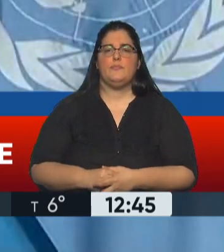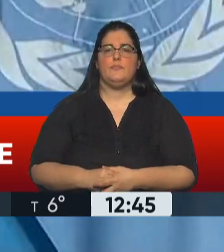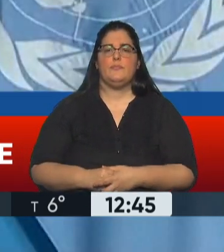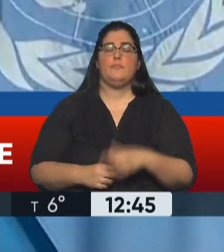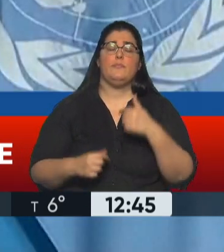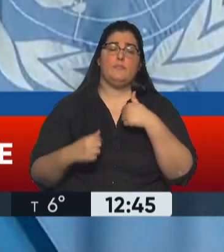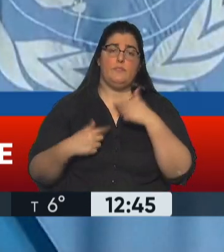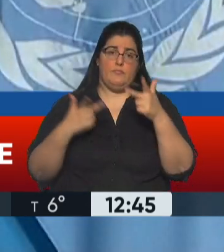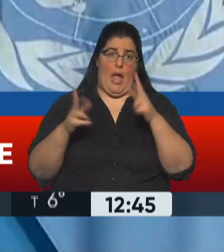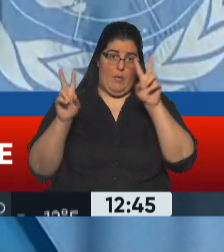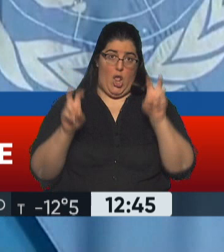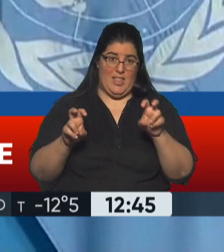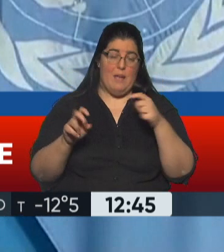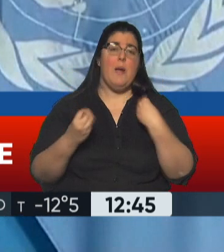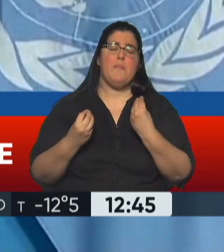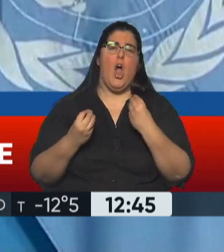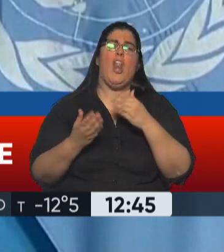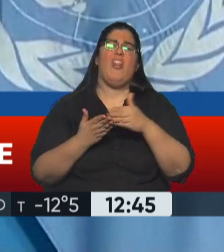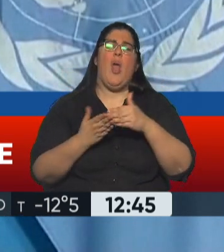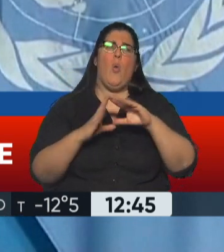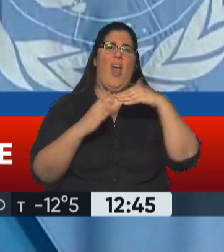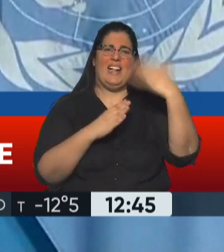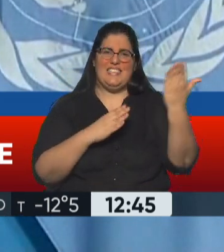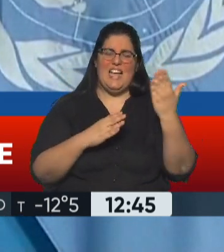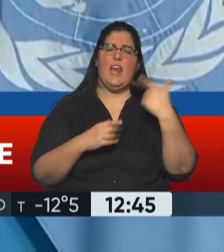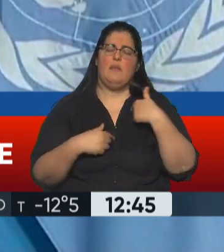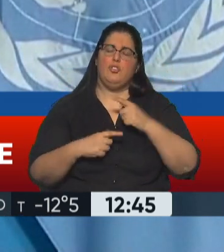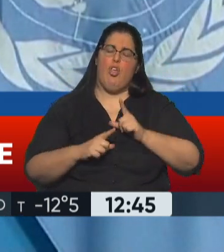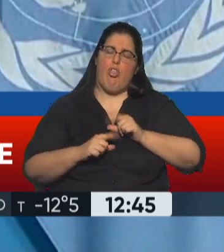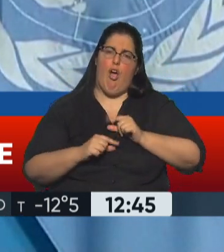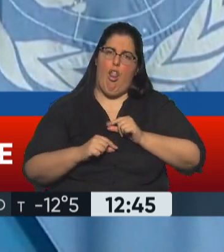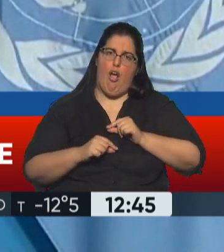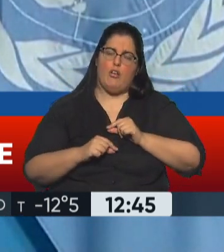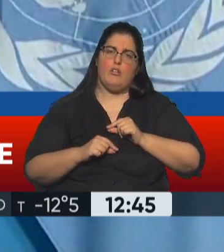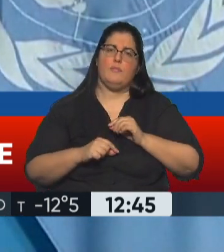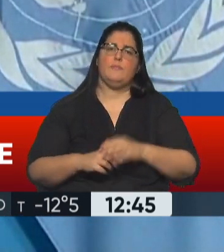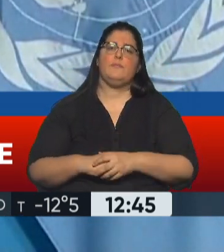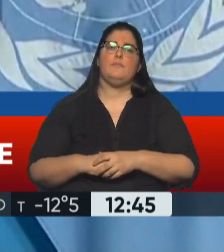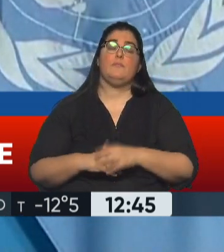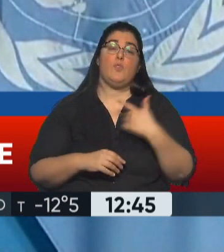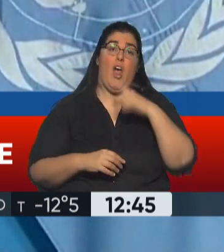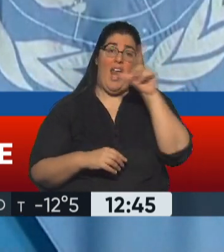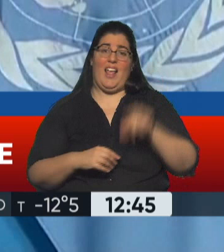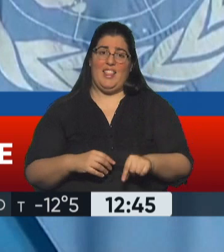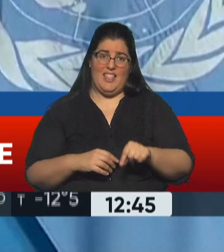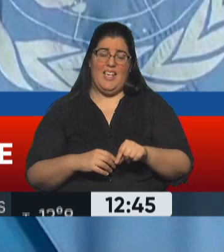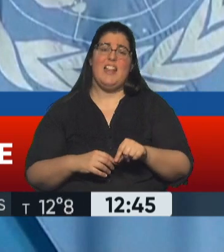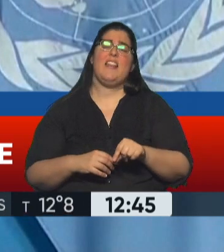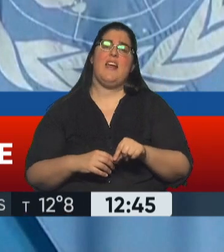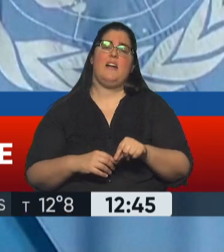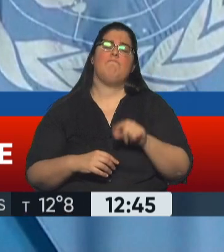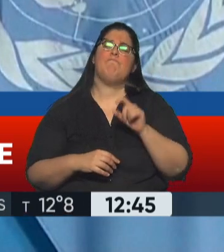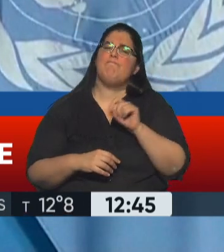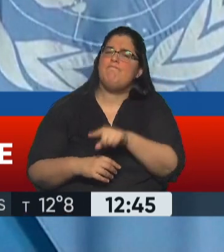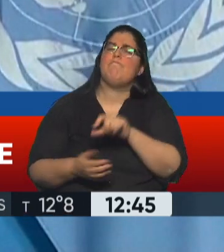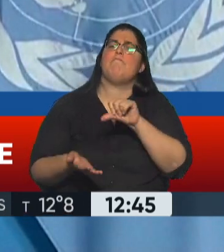Menciono este tema de la deuda externa con particular dolor desde Argentina, un país que